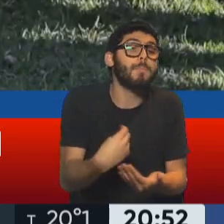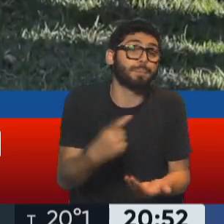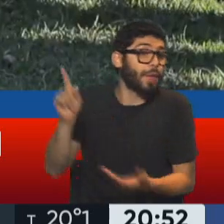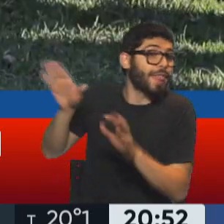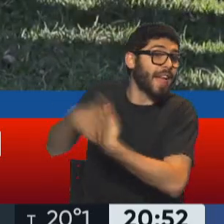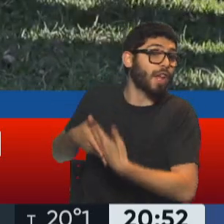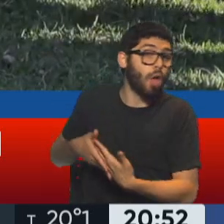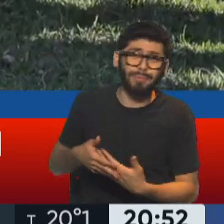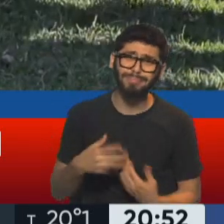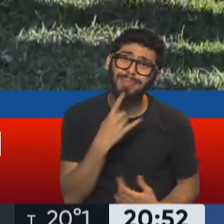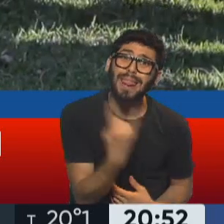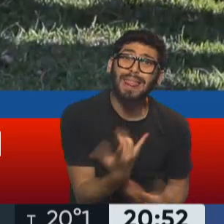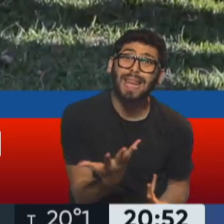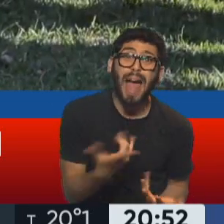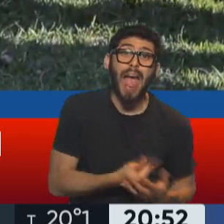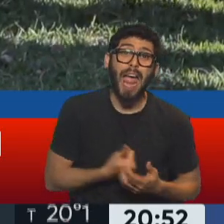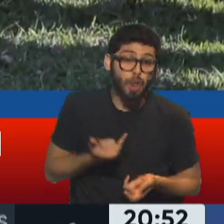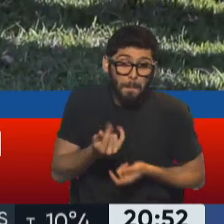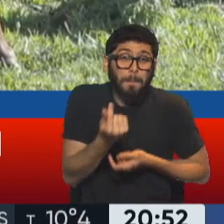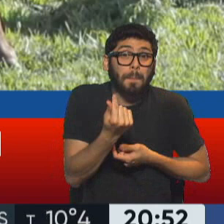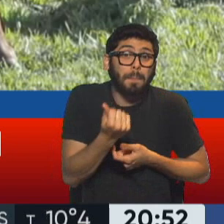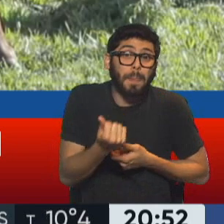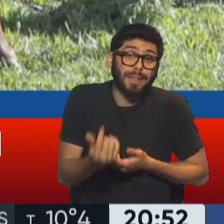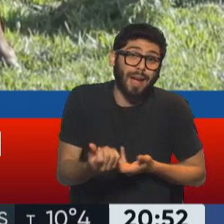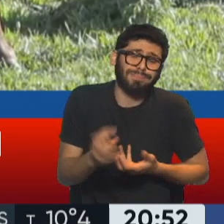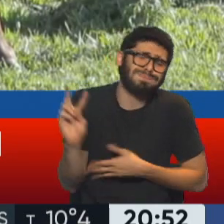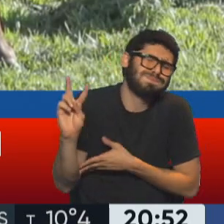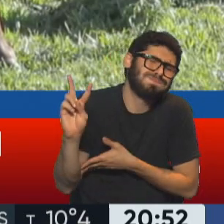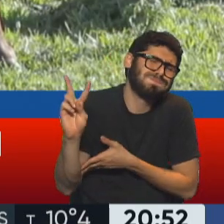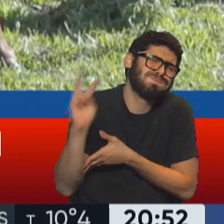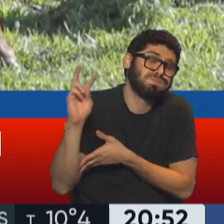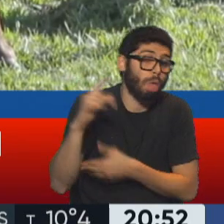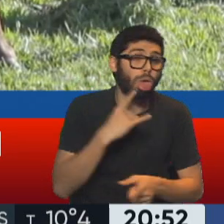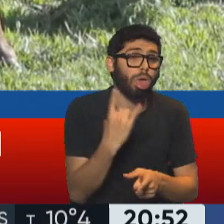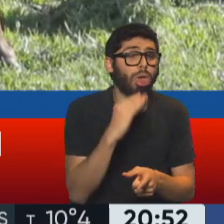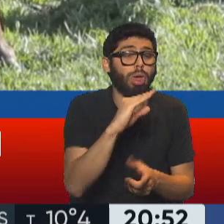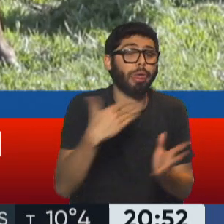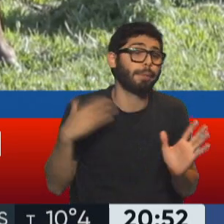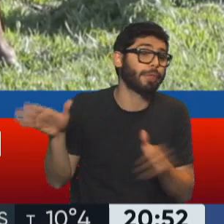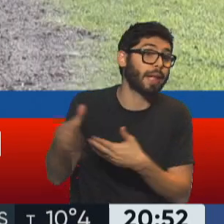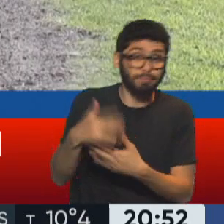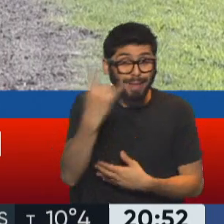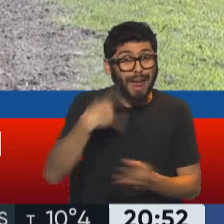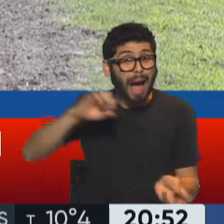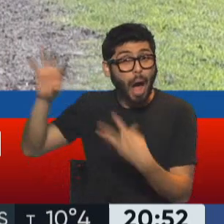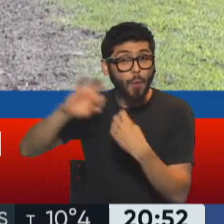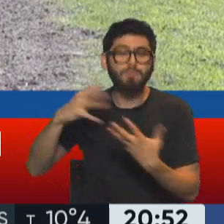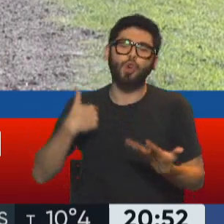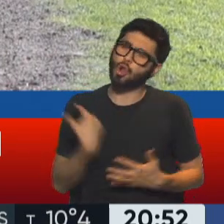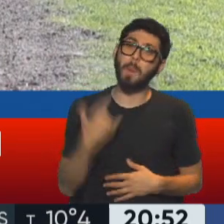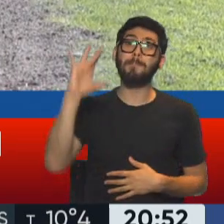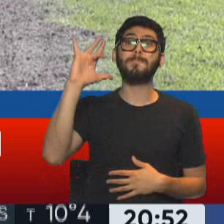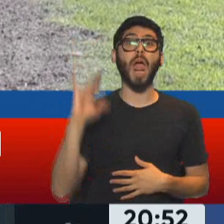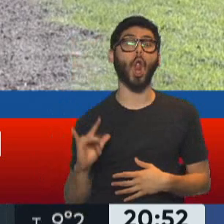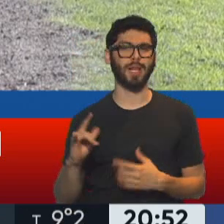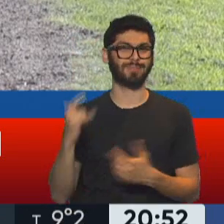estaban juntando con la pala. Entonces, el problema, nosotros lo dijimos muchas veces en esta columna que tenemos todos los miércoles aquí en el canal